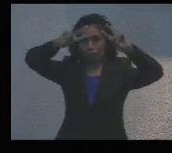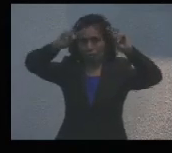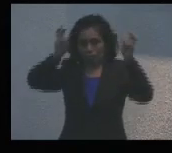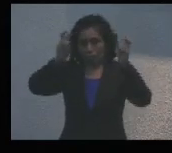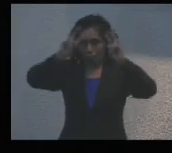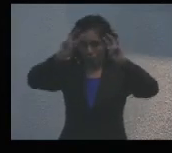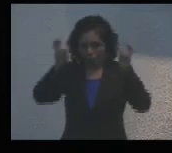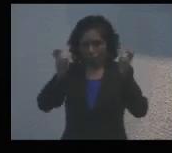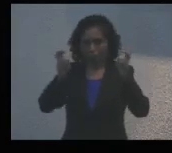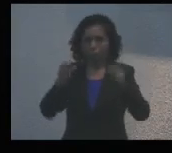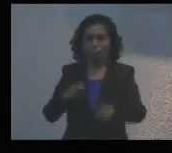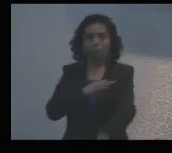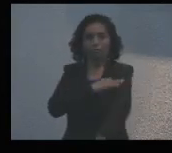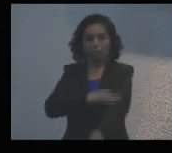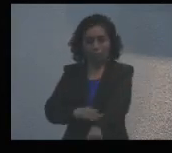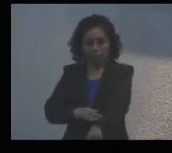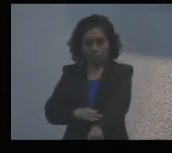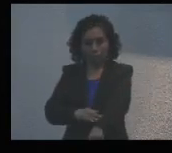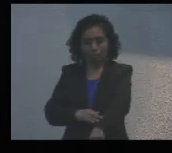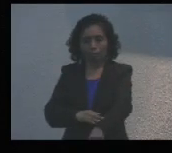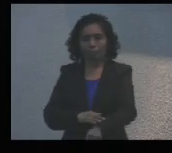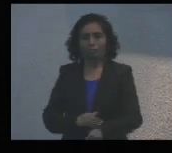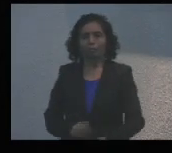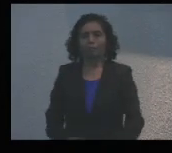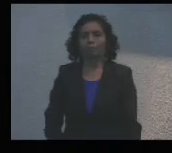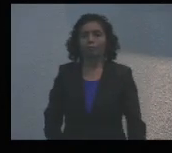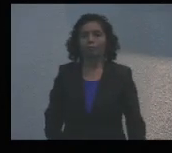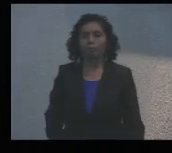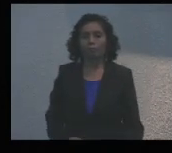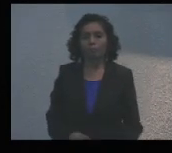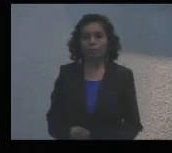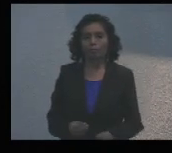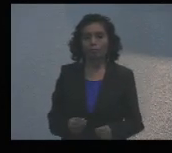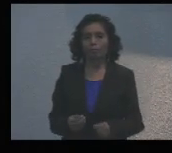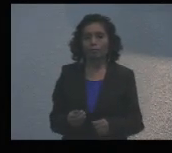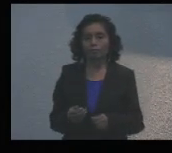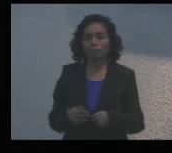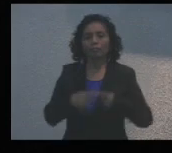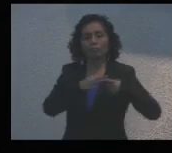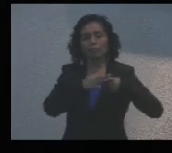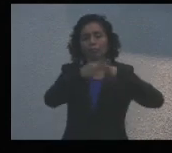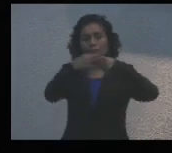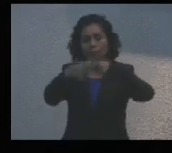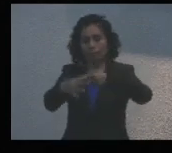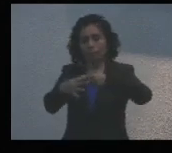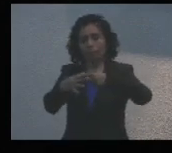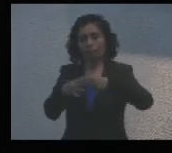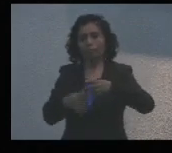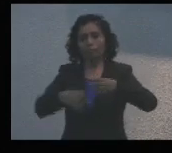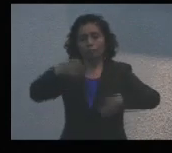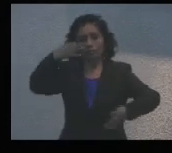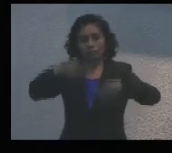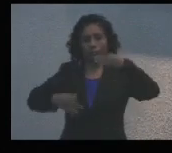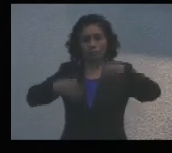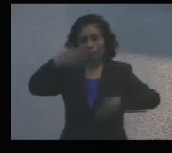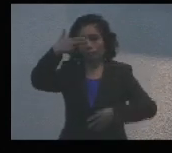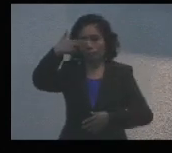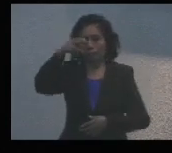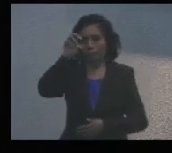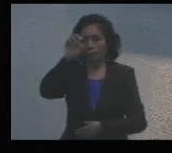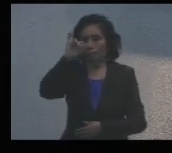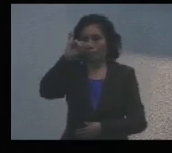sala especializada en materia familiar y materia familiar oral, quien viene en representación del magistrado Hayden